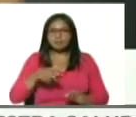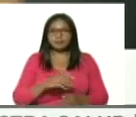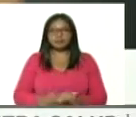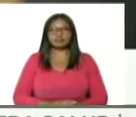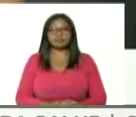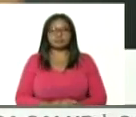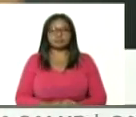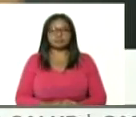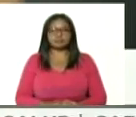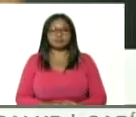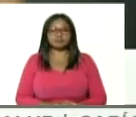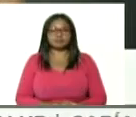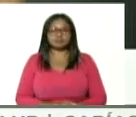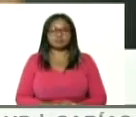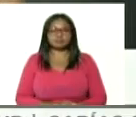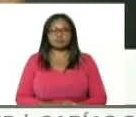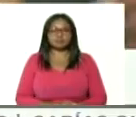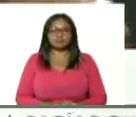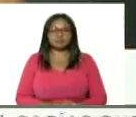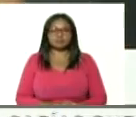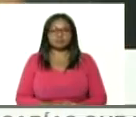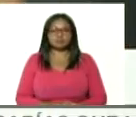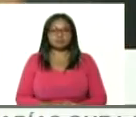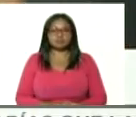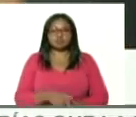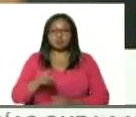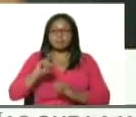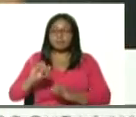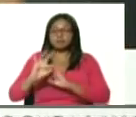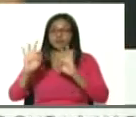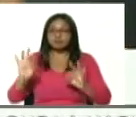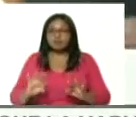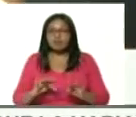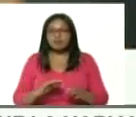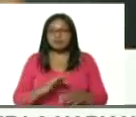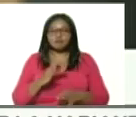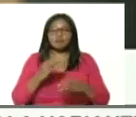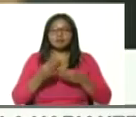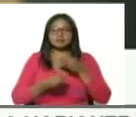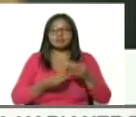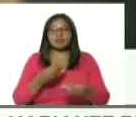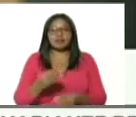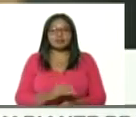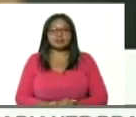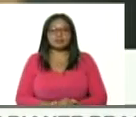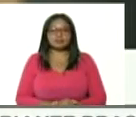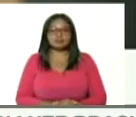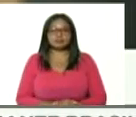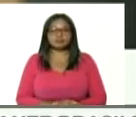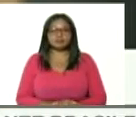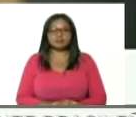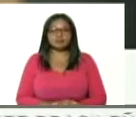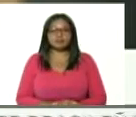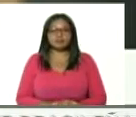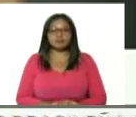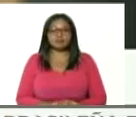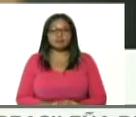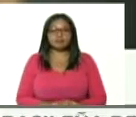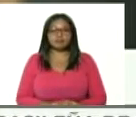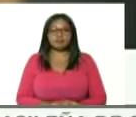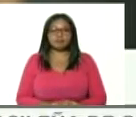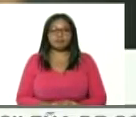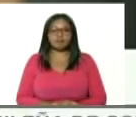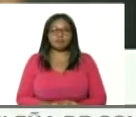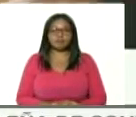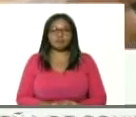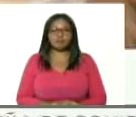De manera que de eso se trata, y yo creo que el otro elemento polémico va a ser el ámbito. Porque nos vamos a encontrar, pero el pueblo va a